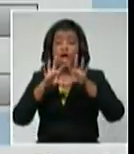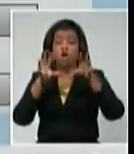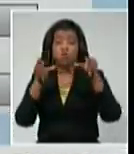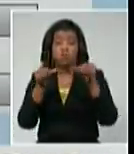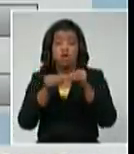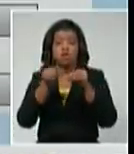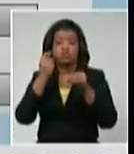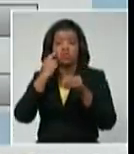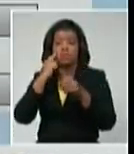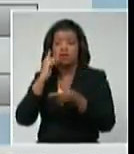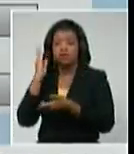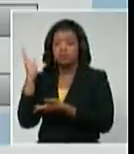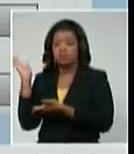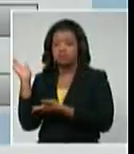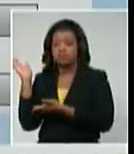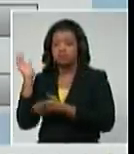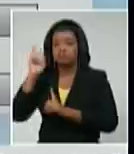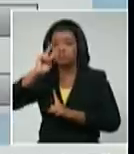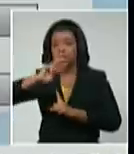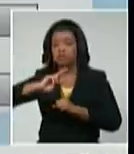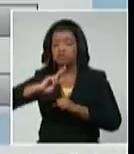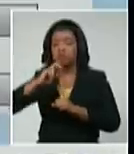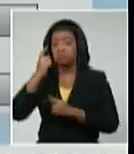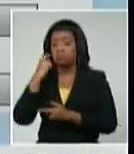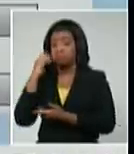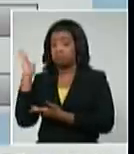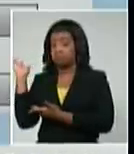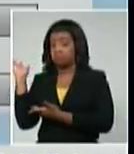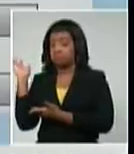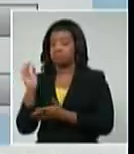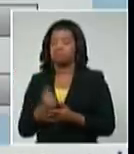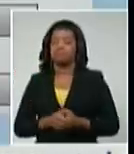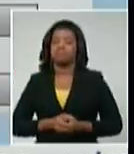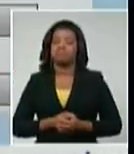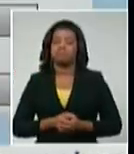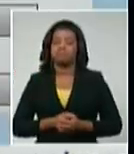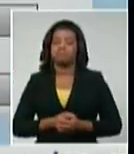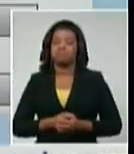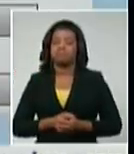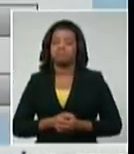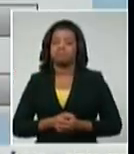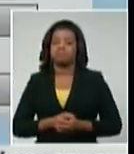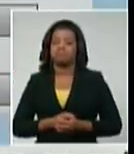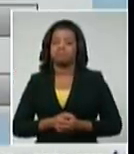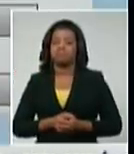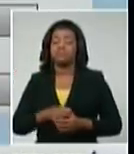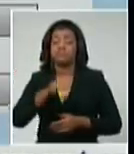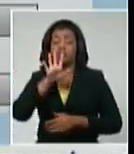la televisión, en la pantalla, pues ya el mundo tenga